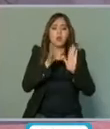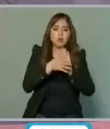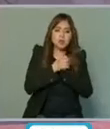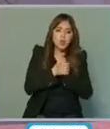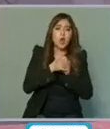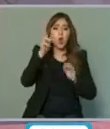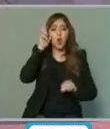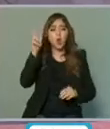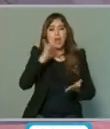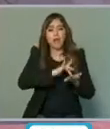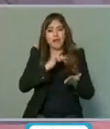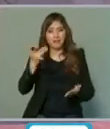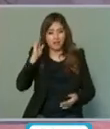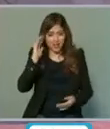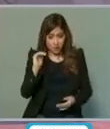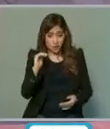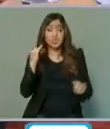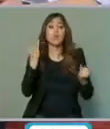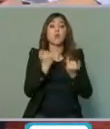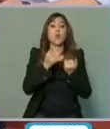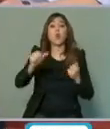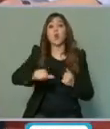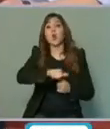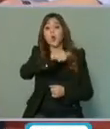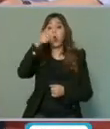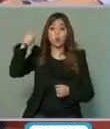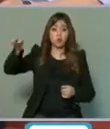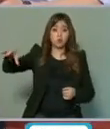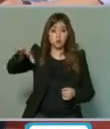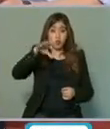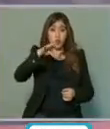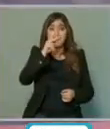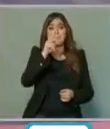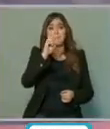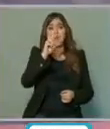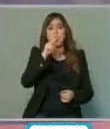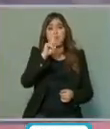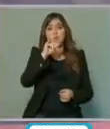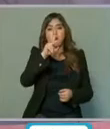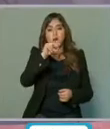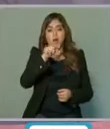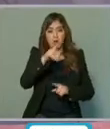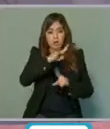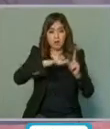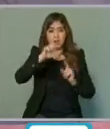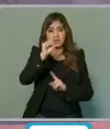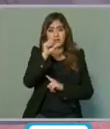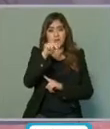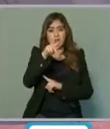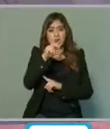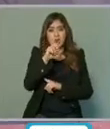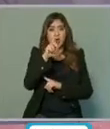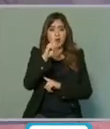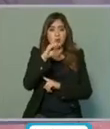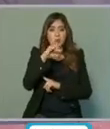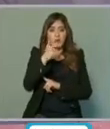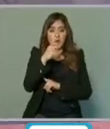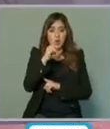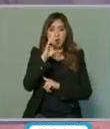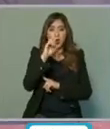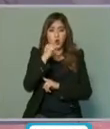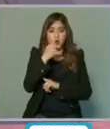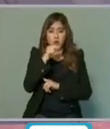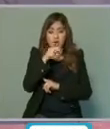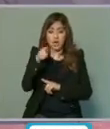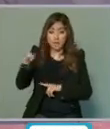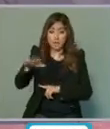Y tuvimos un evento también en una de las colonias populares más importantes de esta ciudad, Santo Domingo, Coyoacán, en el cual se hablan alrededor de